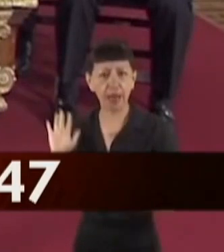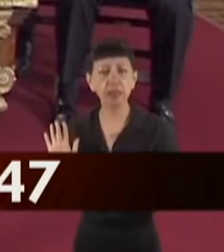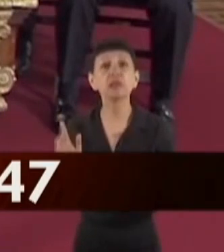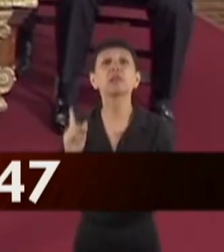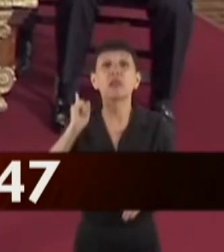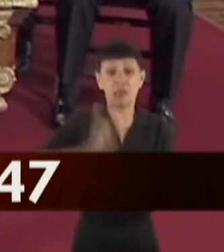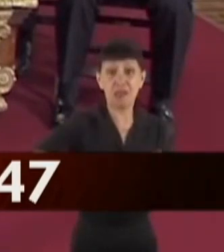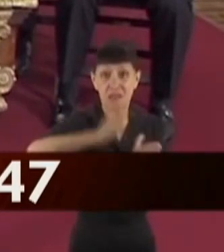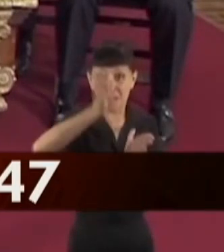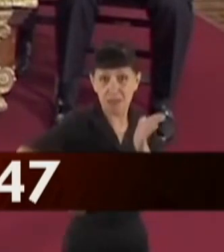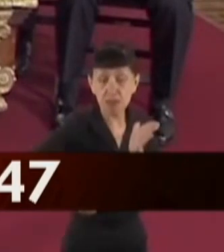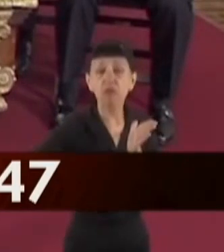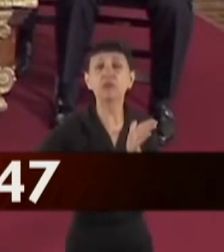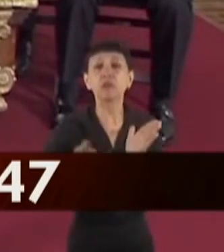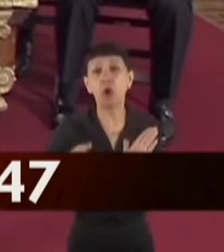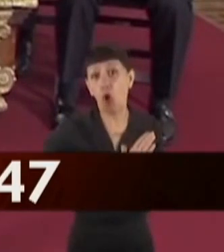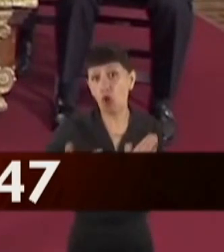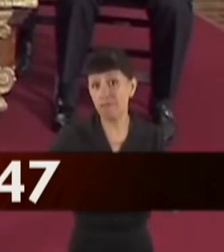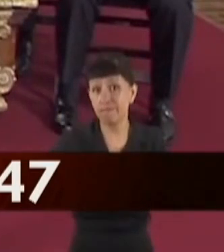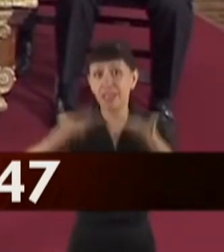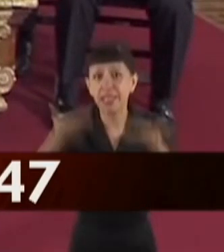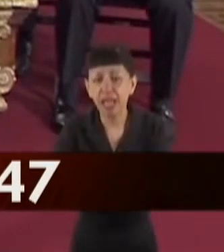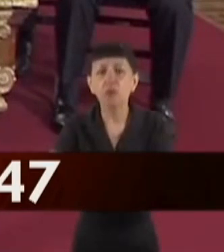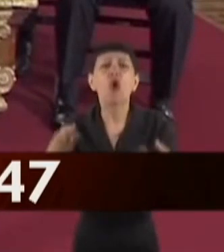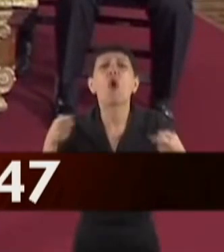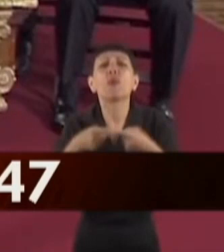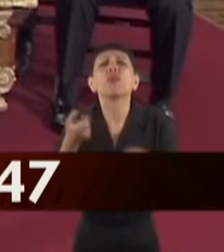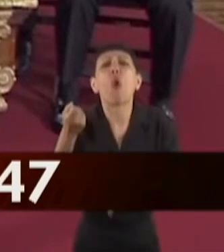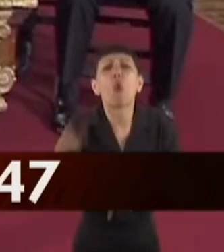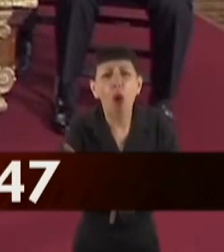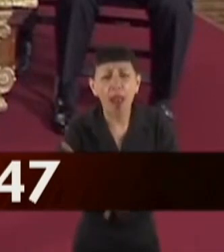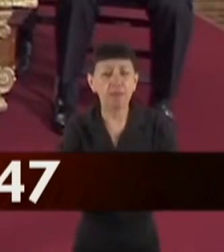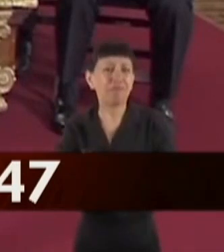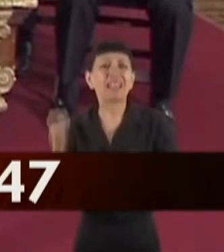semana, que te compraste todos los paquetes